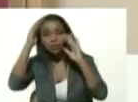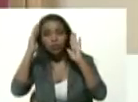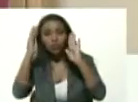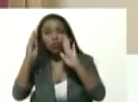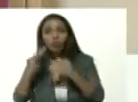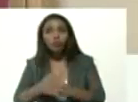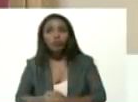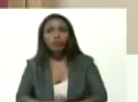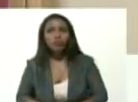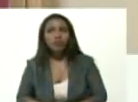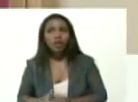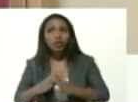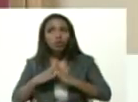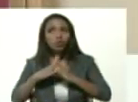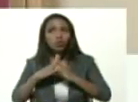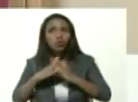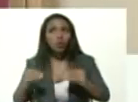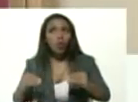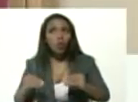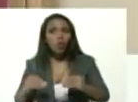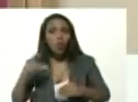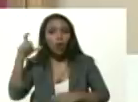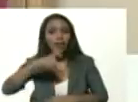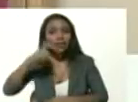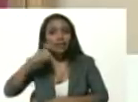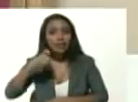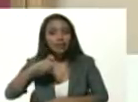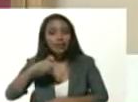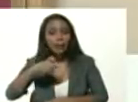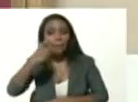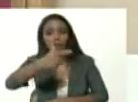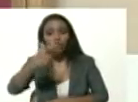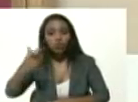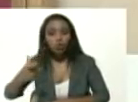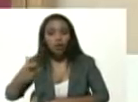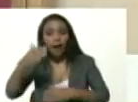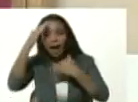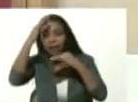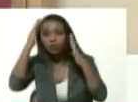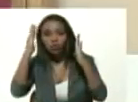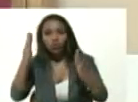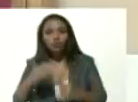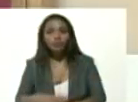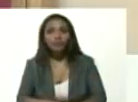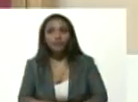de todos los que necesiten ser atendidos.